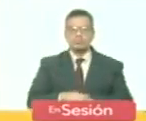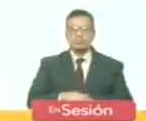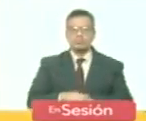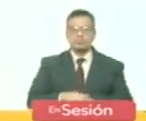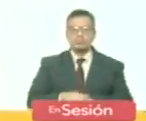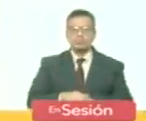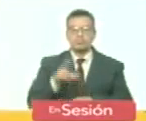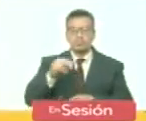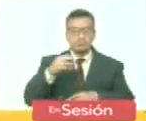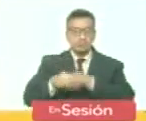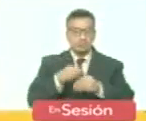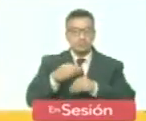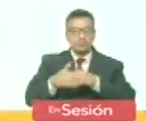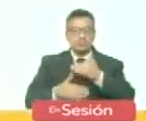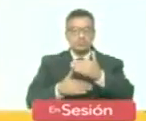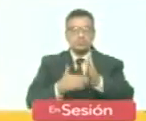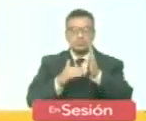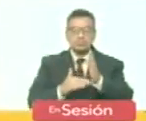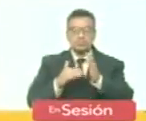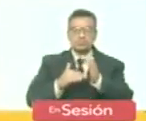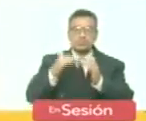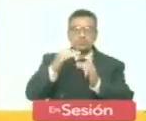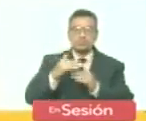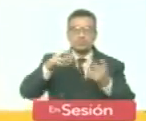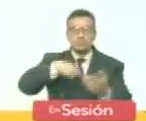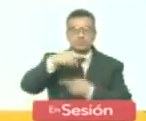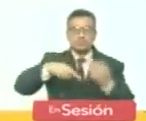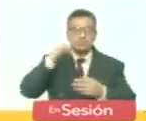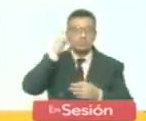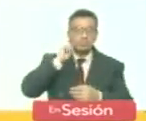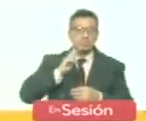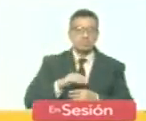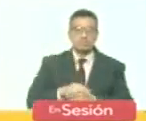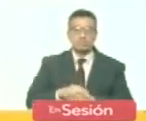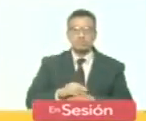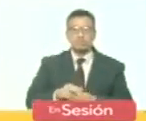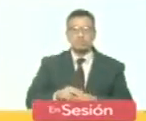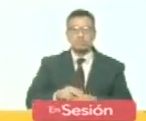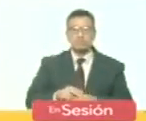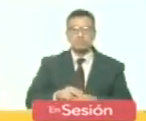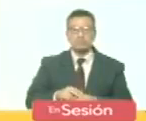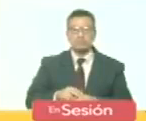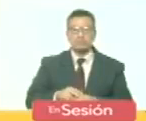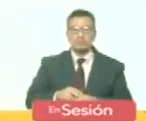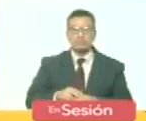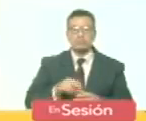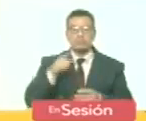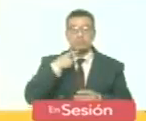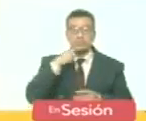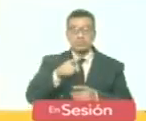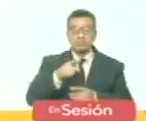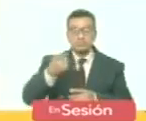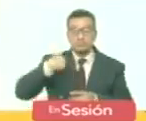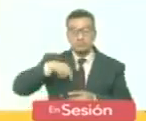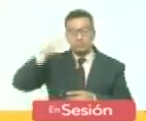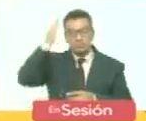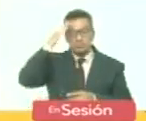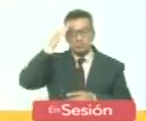que no haya sido avanzado y superado por la revolución bolivariana. Y las viudas de las sanciones tienen que